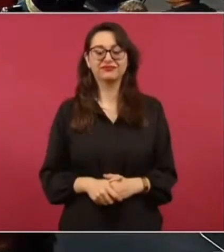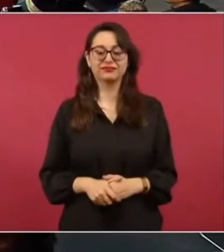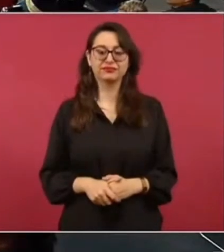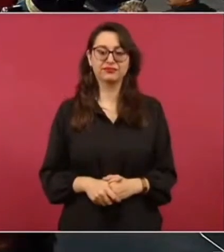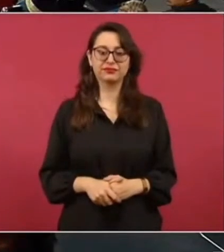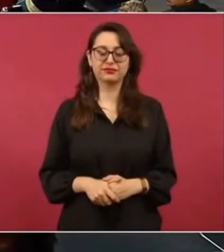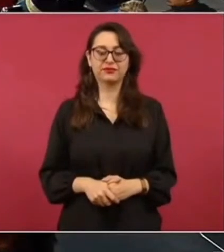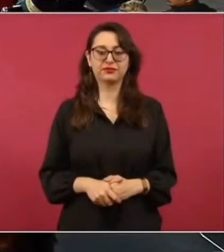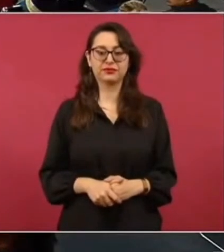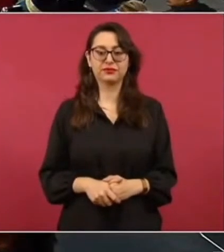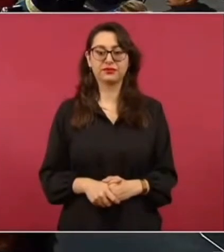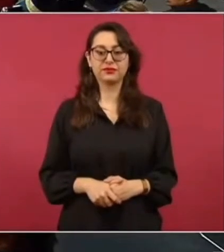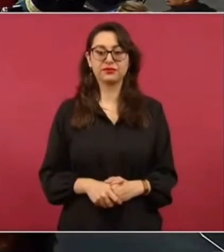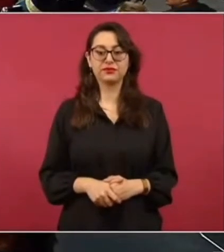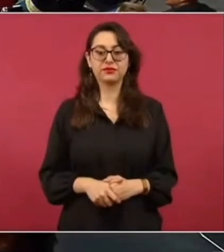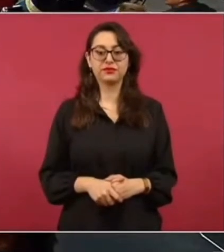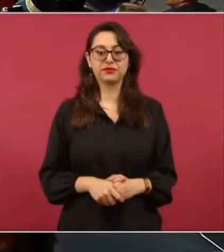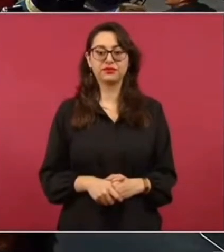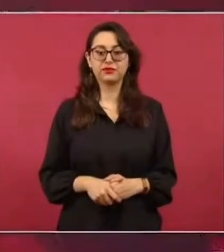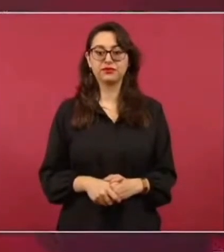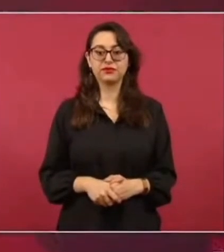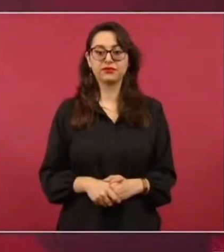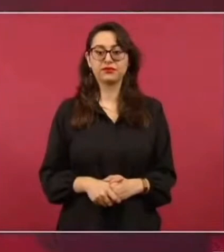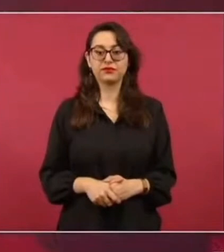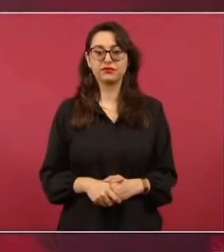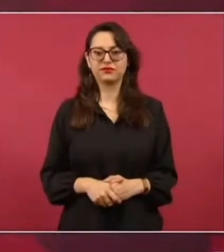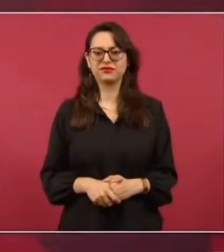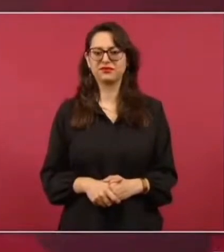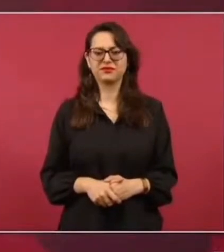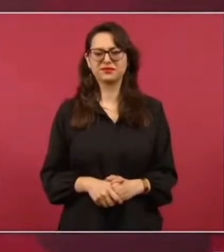Miren, no me voy a meter en eso, no.